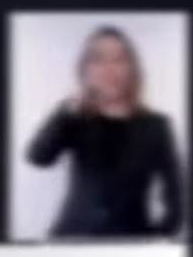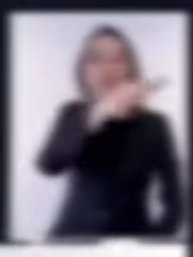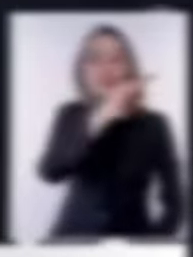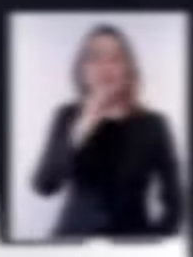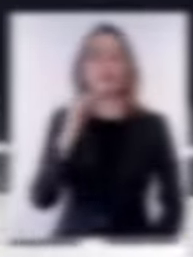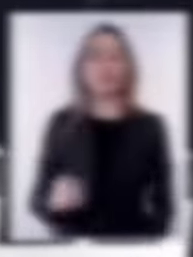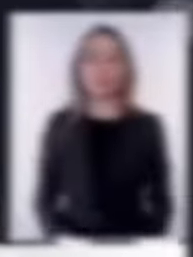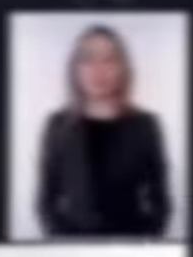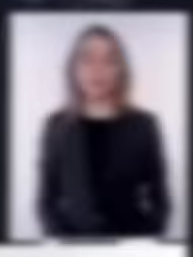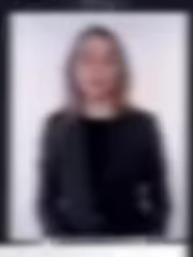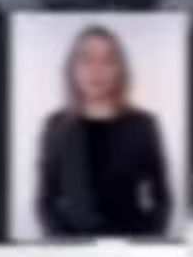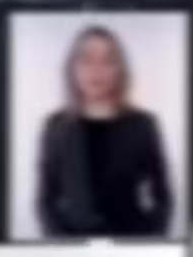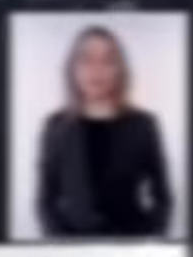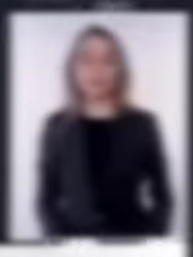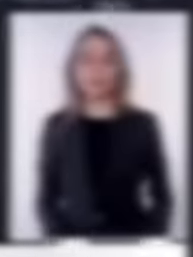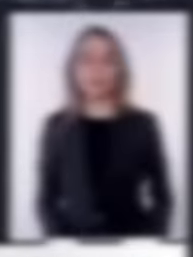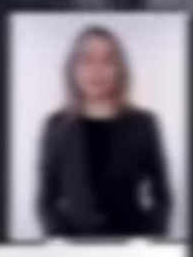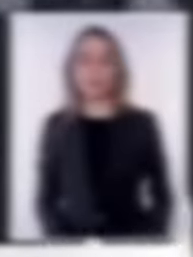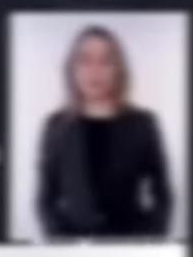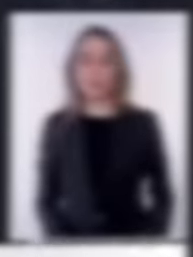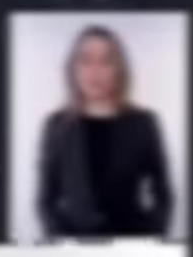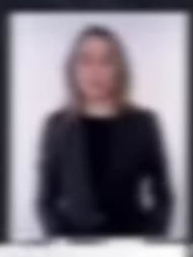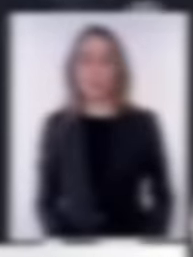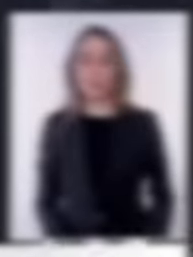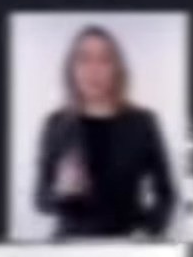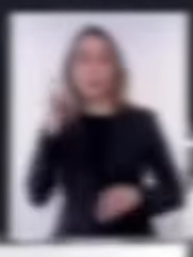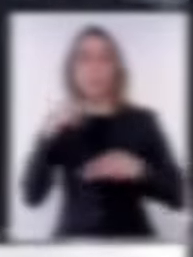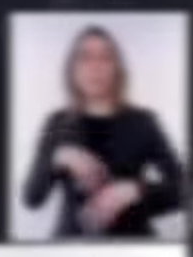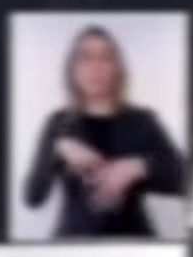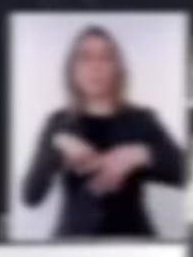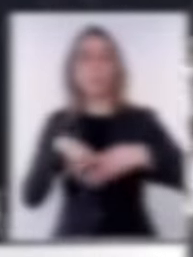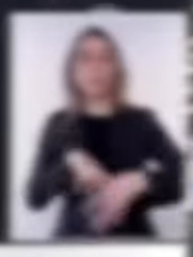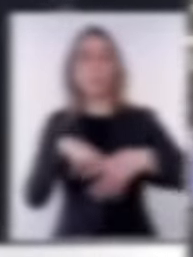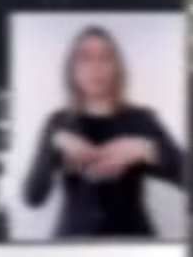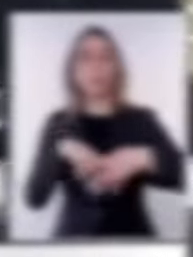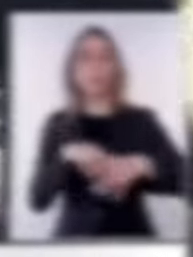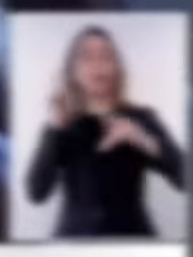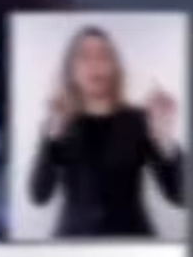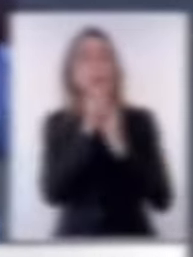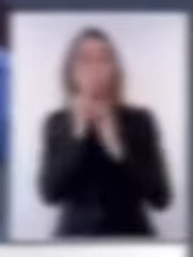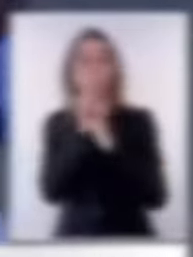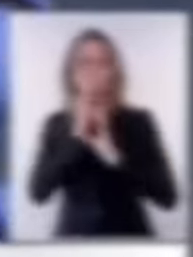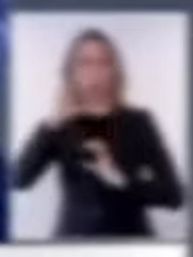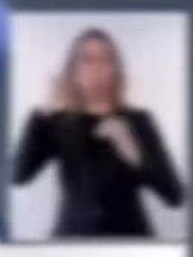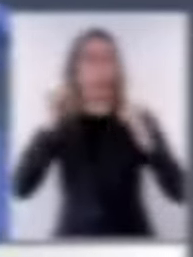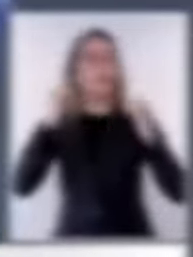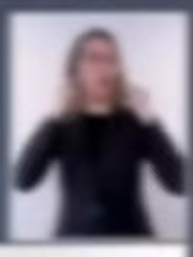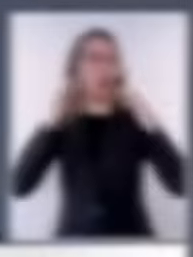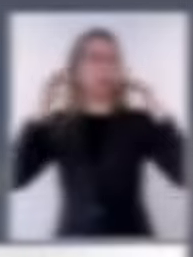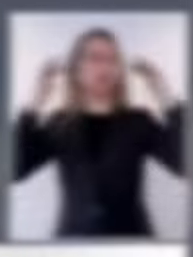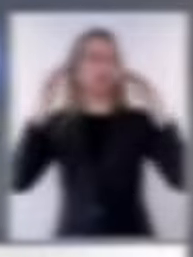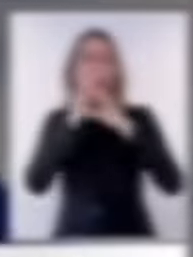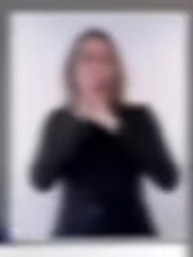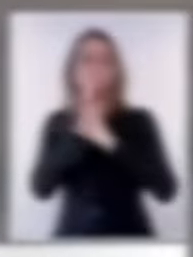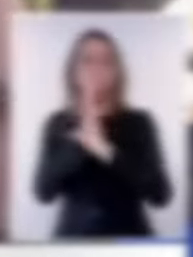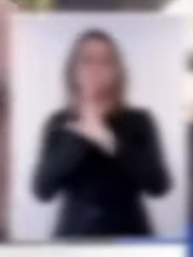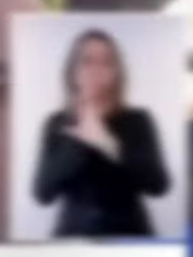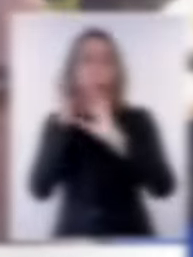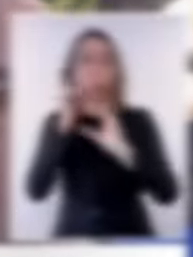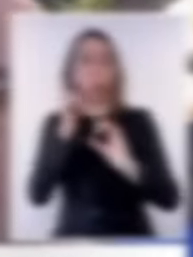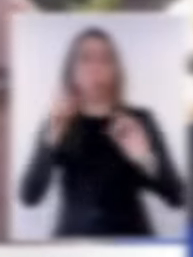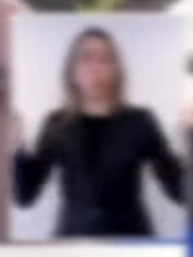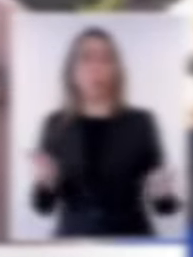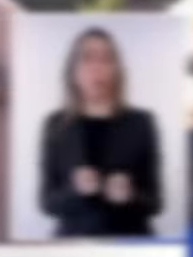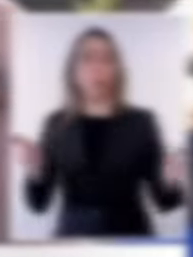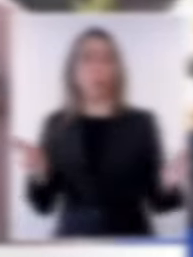el 10% de la cantidad de los efectivos. Otro, exactamente, pues aquí no vamos a ver un montón de cosas, pero sin embargo está muy chévere que rindan esto, que